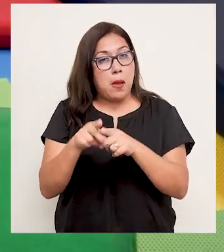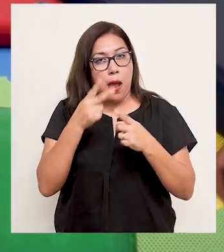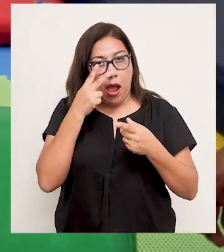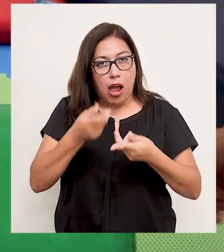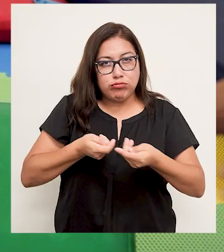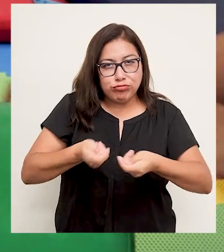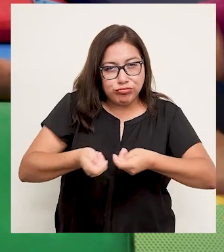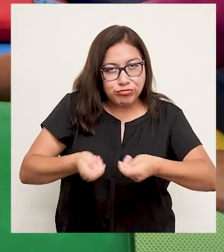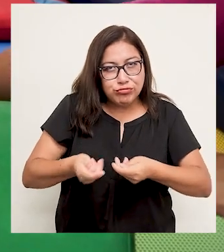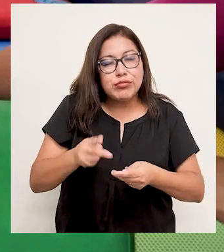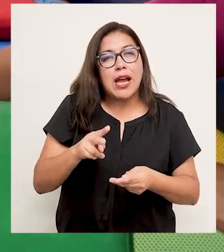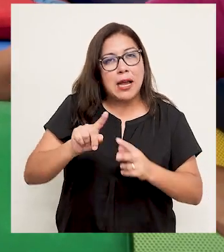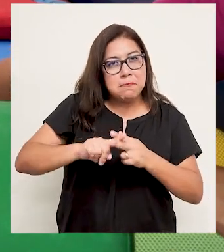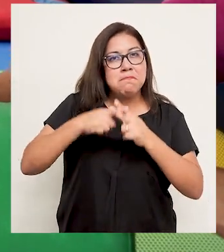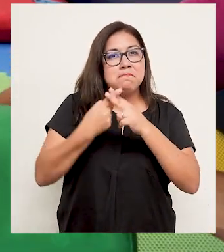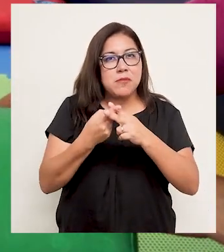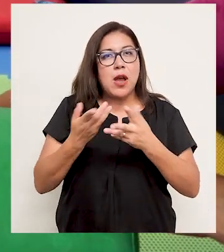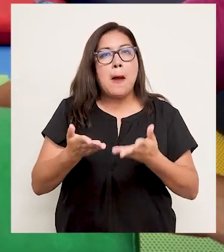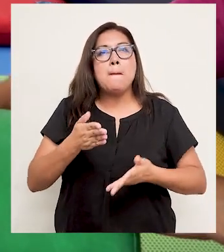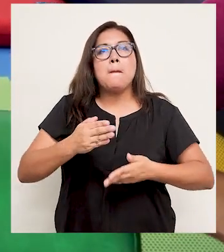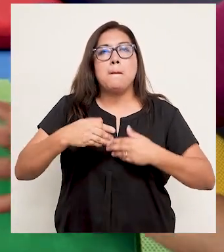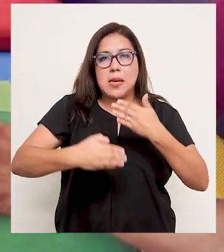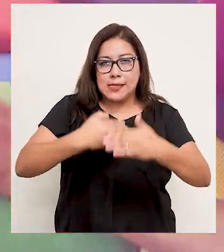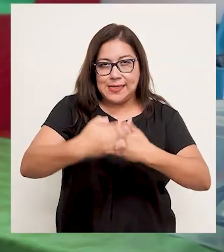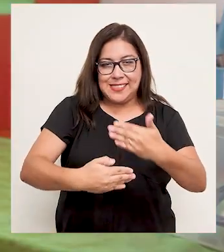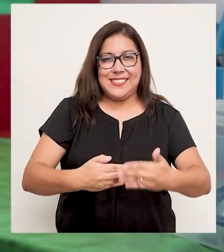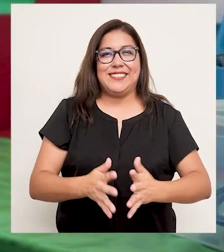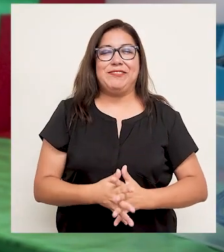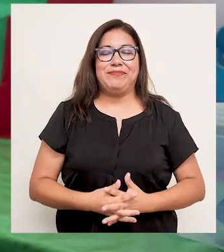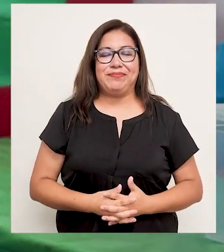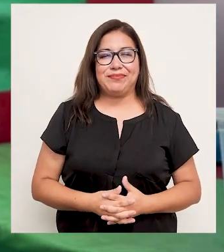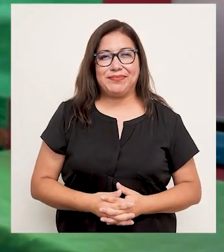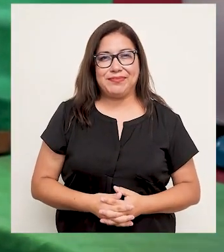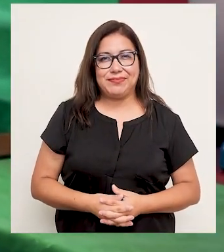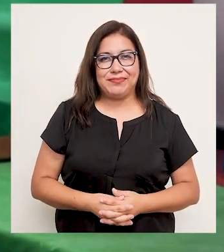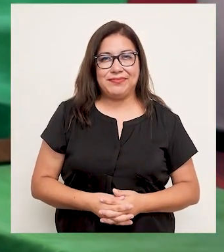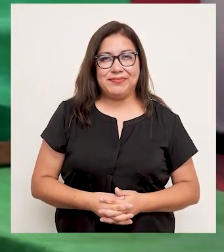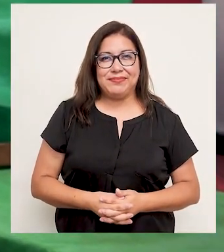poder empezar lo que es la marcha.